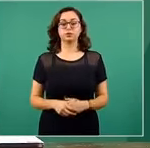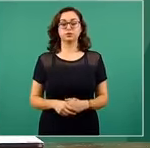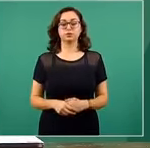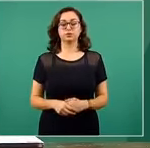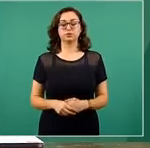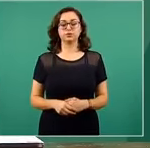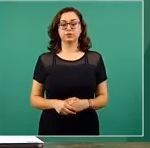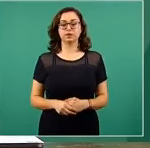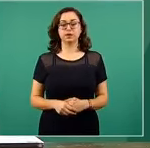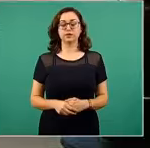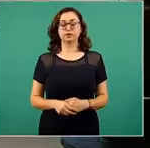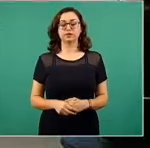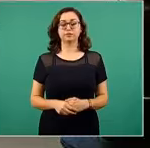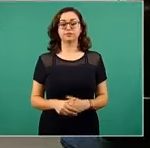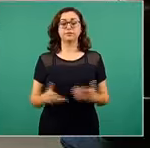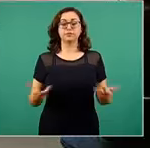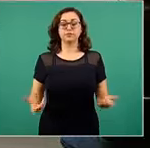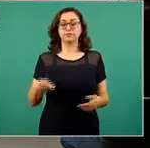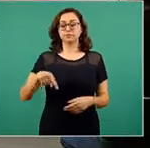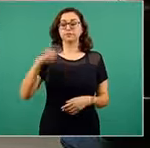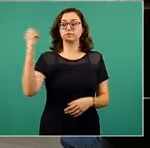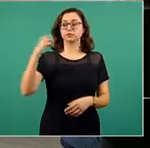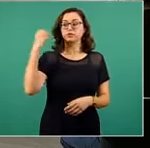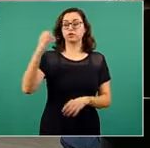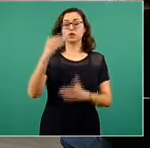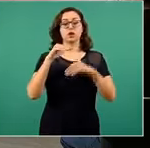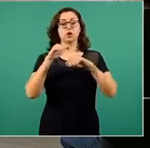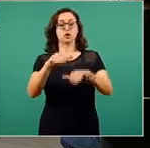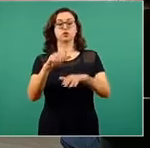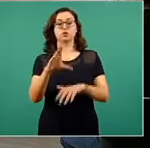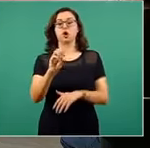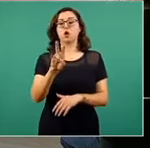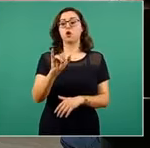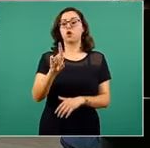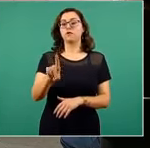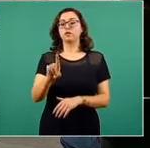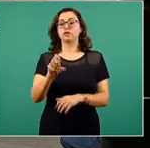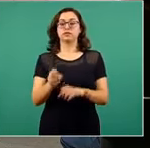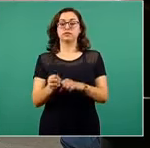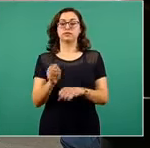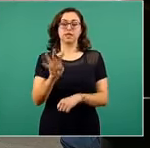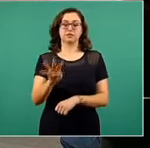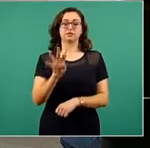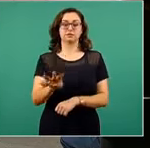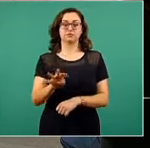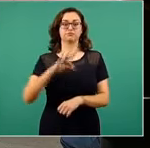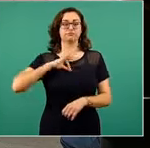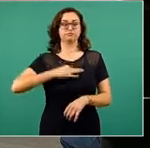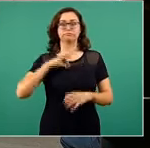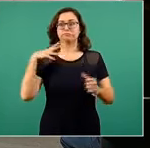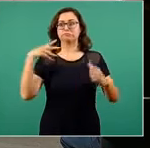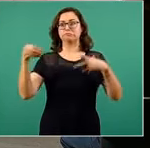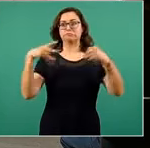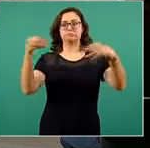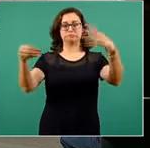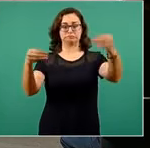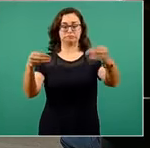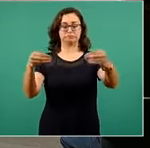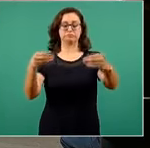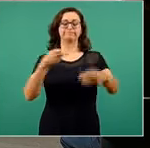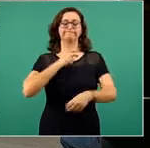la conferencia de prensa diaria sobre COVID-19, la pandemia causada por el coronavirus SARS-CoV-2. Como en